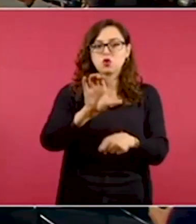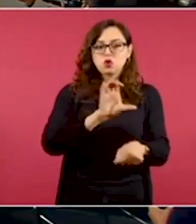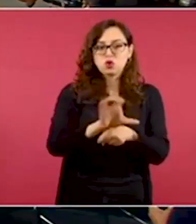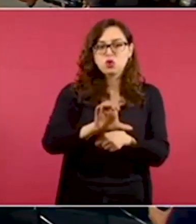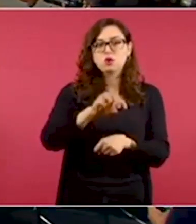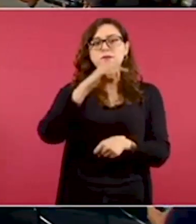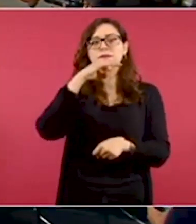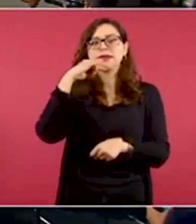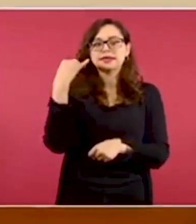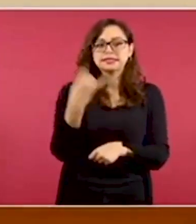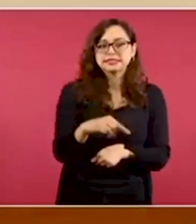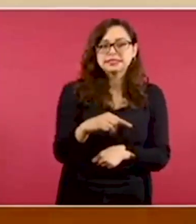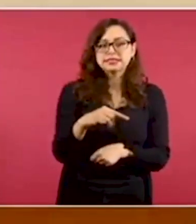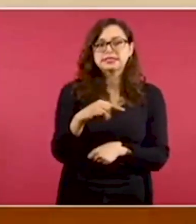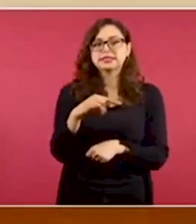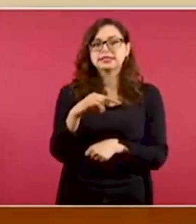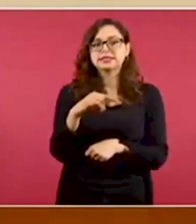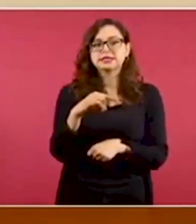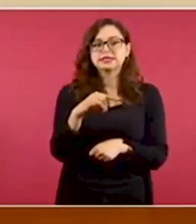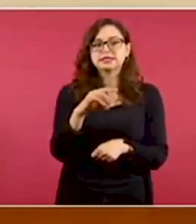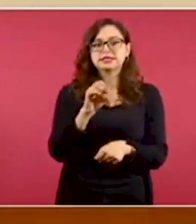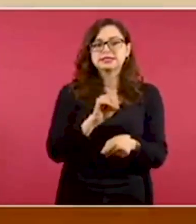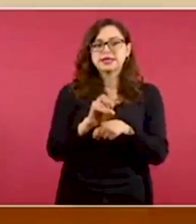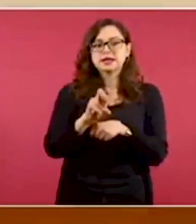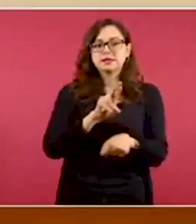Colombia, Chile y El Salvador.